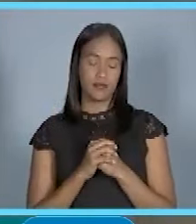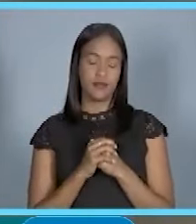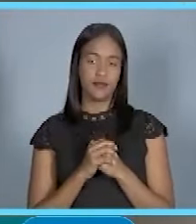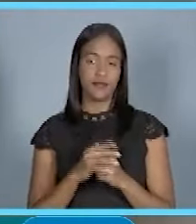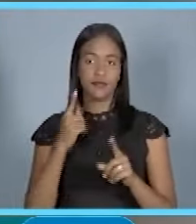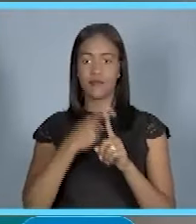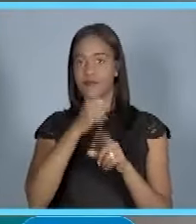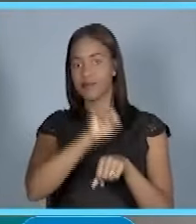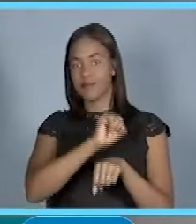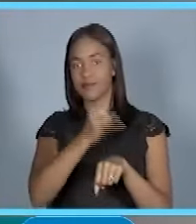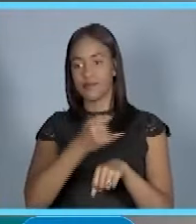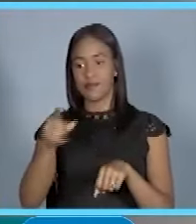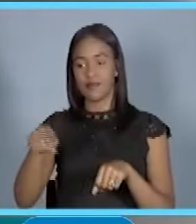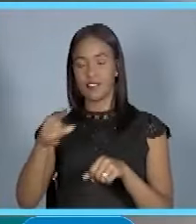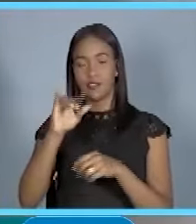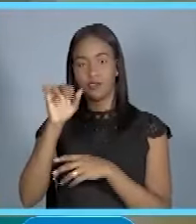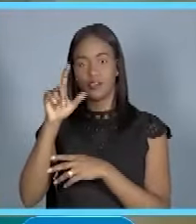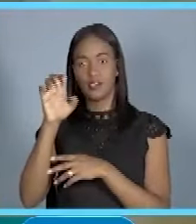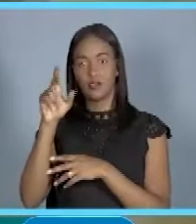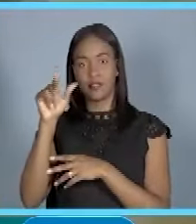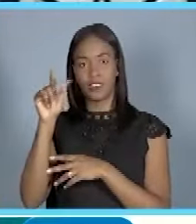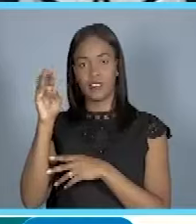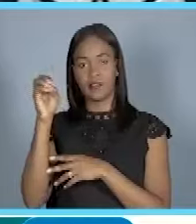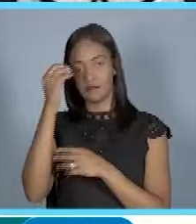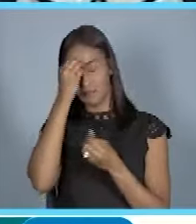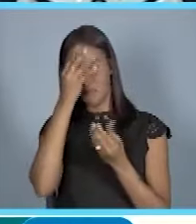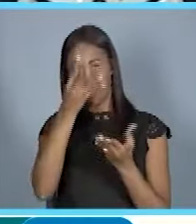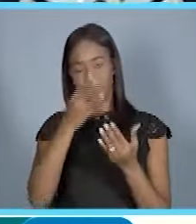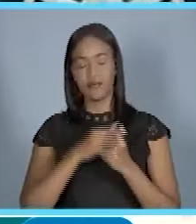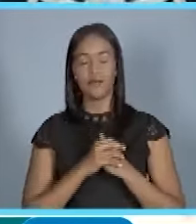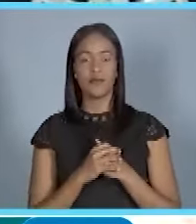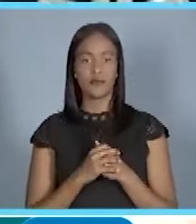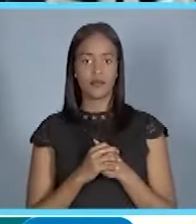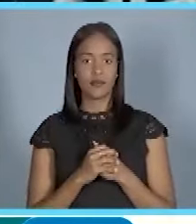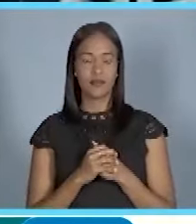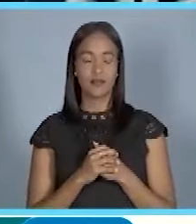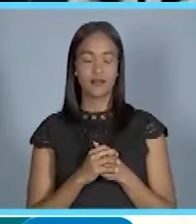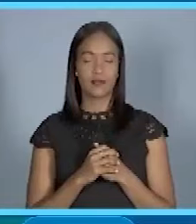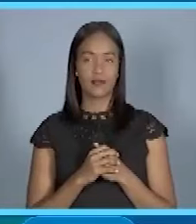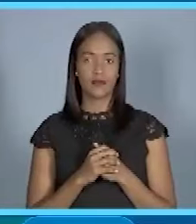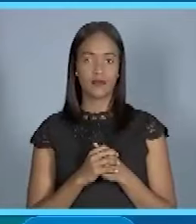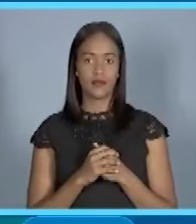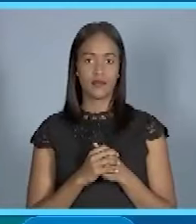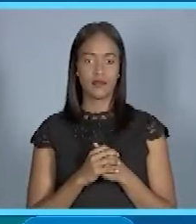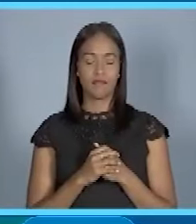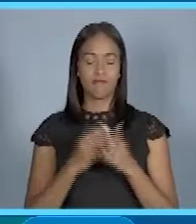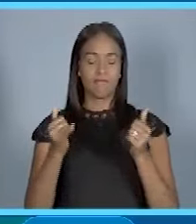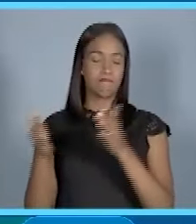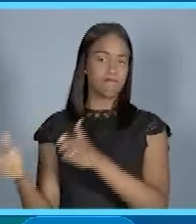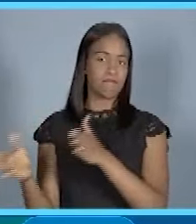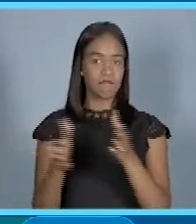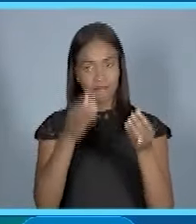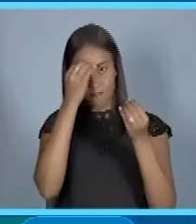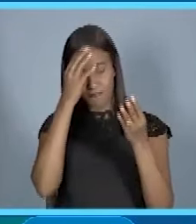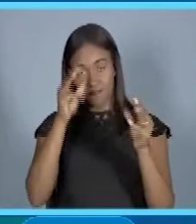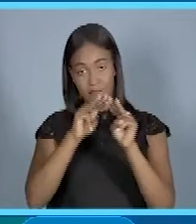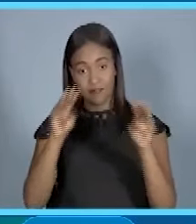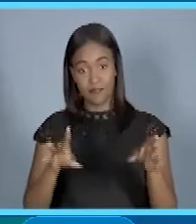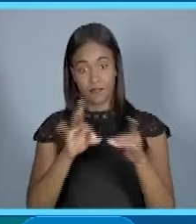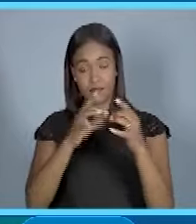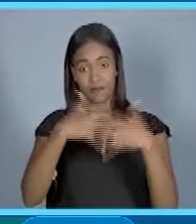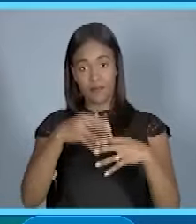En San Juan de la Maguana, Julio César Mateo, Central Noticias. Vamos a pasar a otra información. El Ministerio